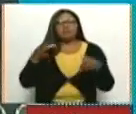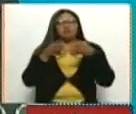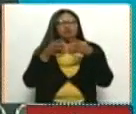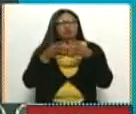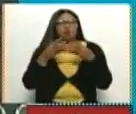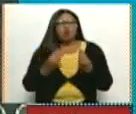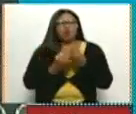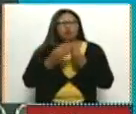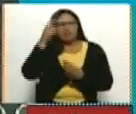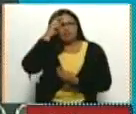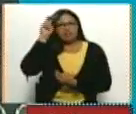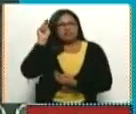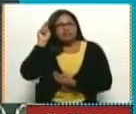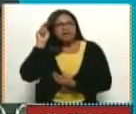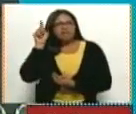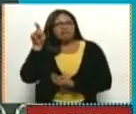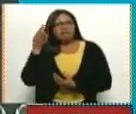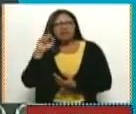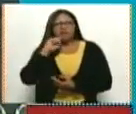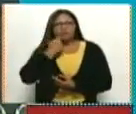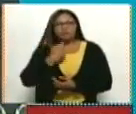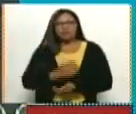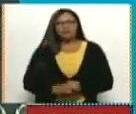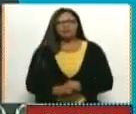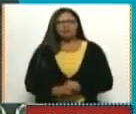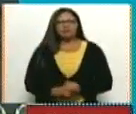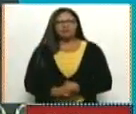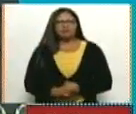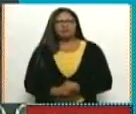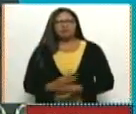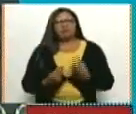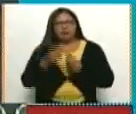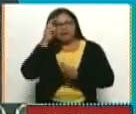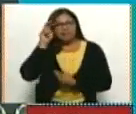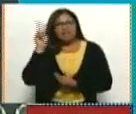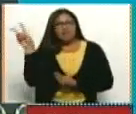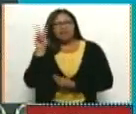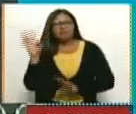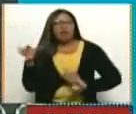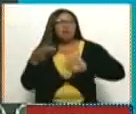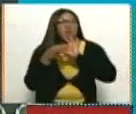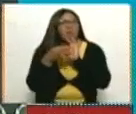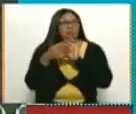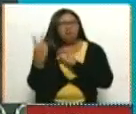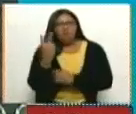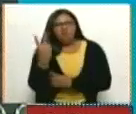canciller Lavrov. Importantes reuniones con la Cancillería venezolana, nuestro canciller Iván Gil.